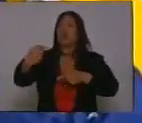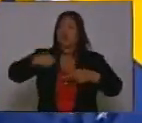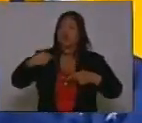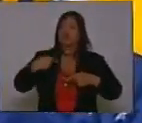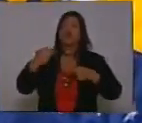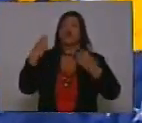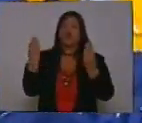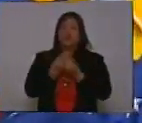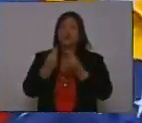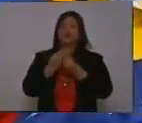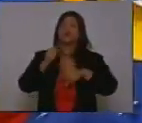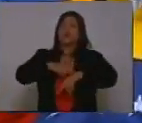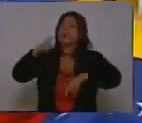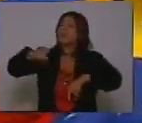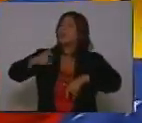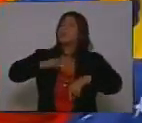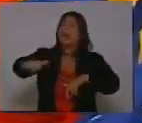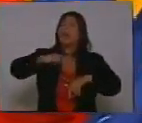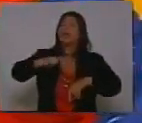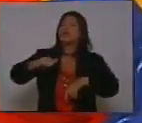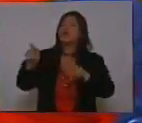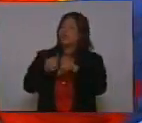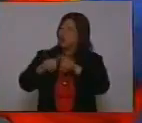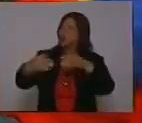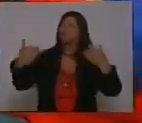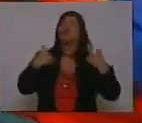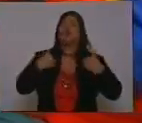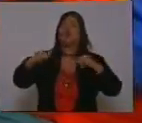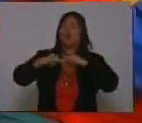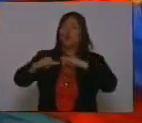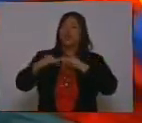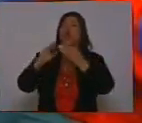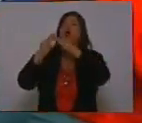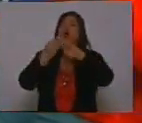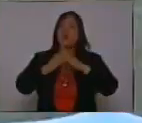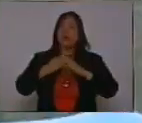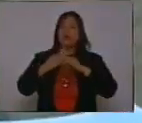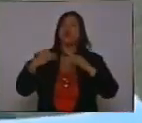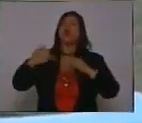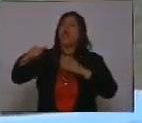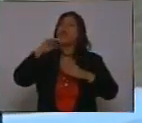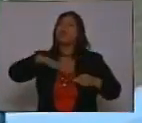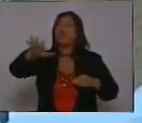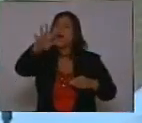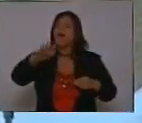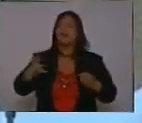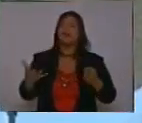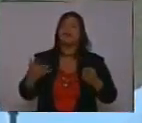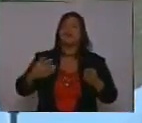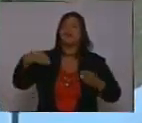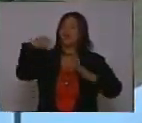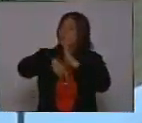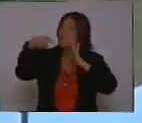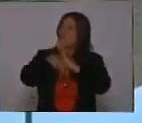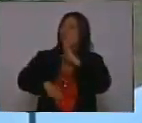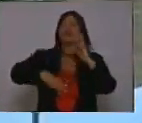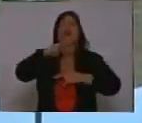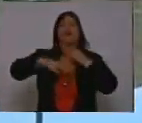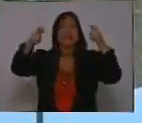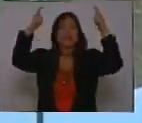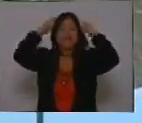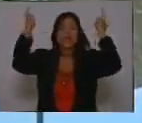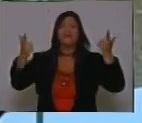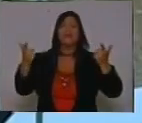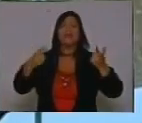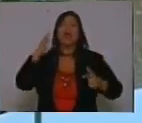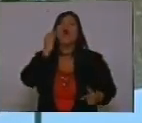paso las mismas necesidades que estás pasando tú en tus comunidades, en tus barrios. Esa es la esencia de ser chavista y